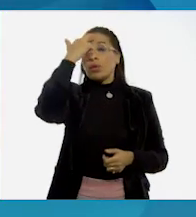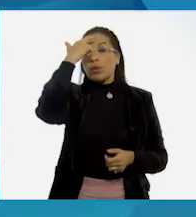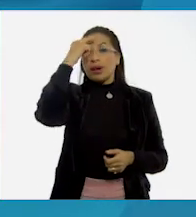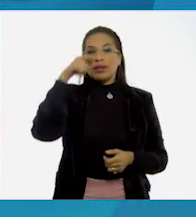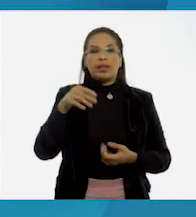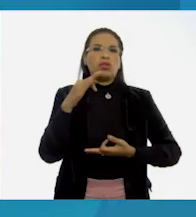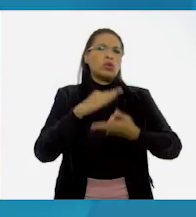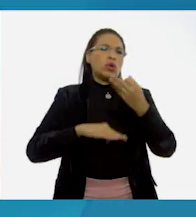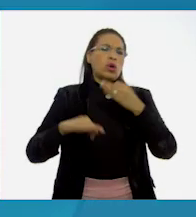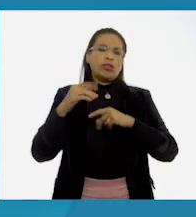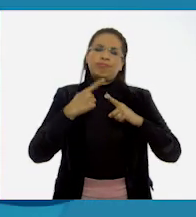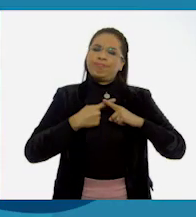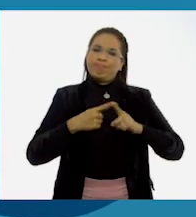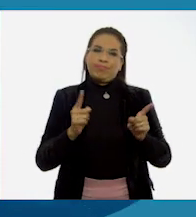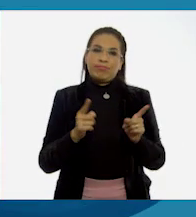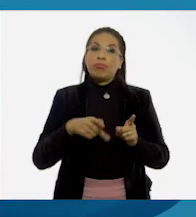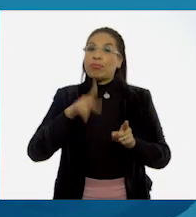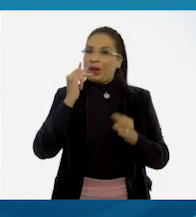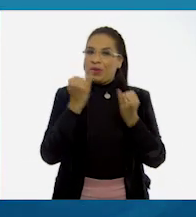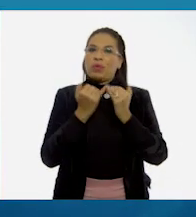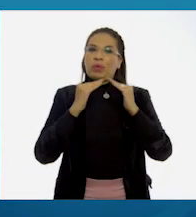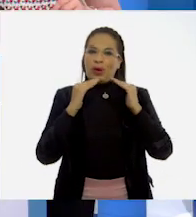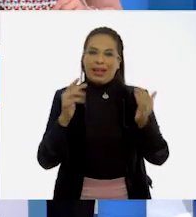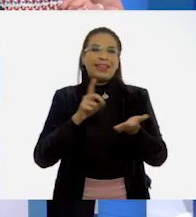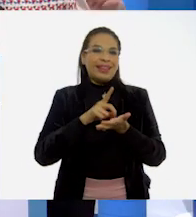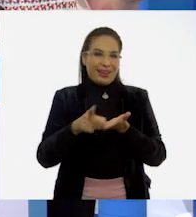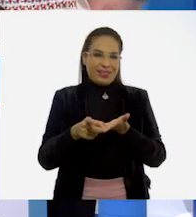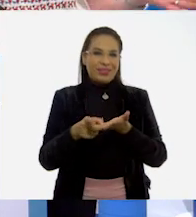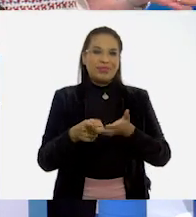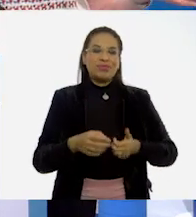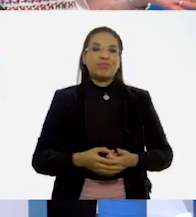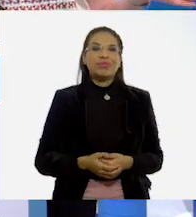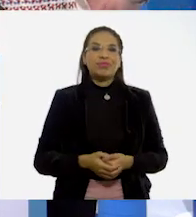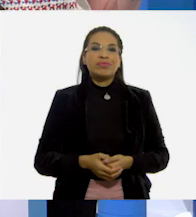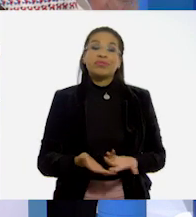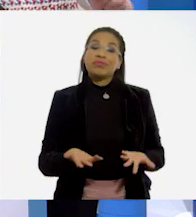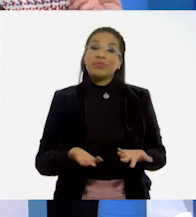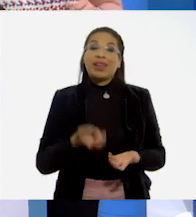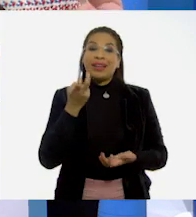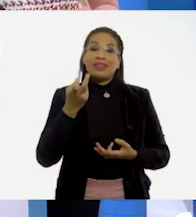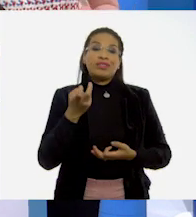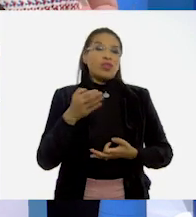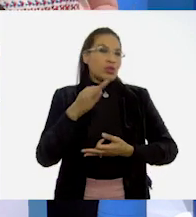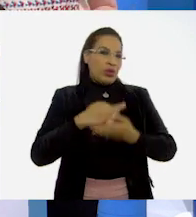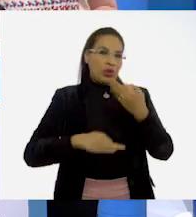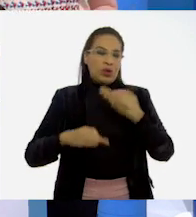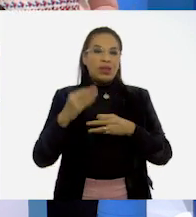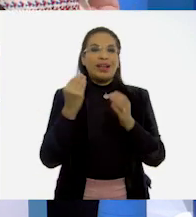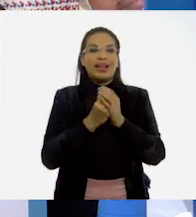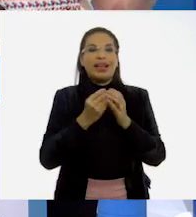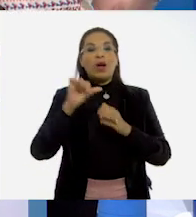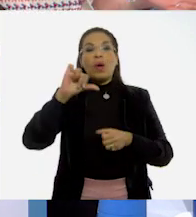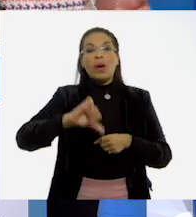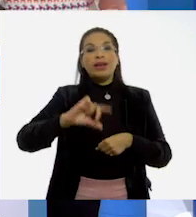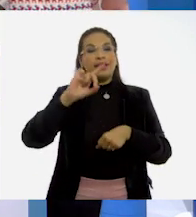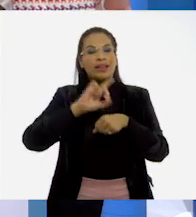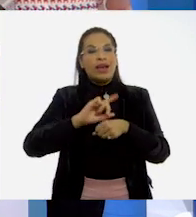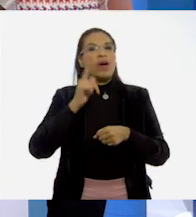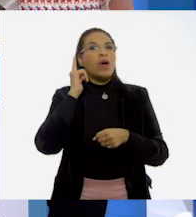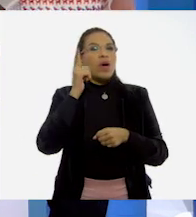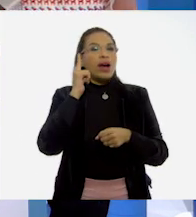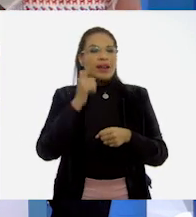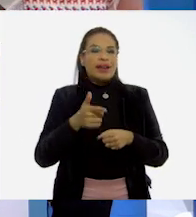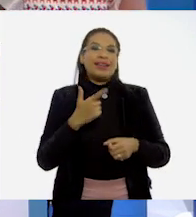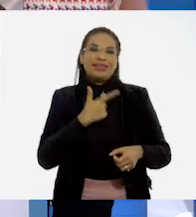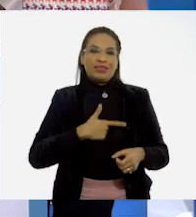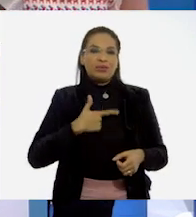que todos somos diferentes, pero iguales en derechos. Pues esto ha sido todo por la clase del día de hoy. Esperamos que